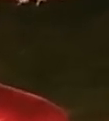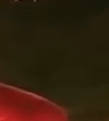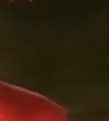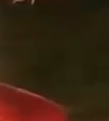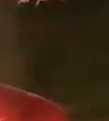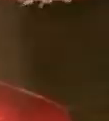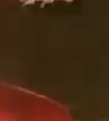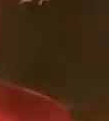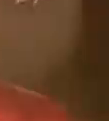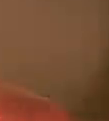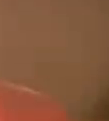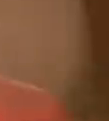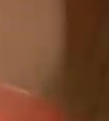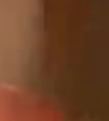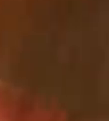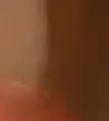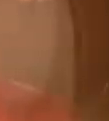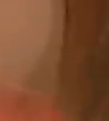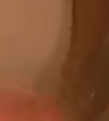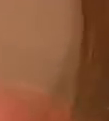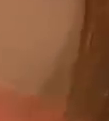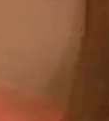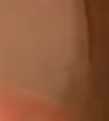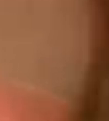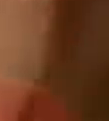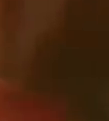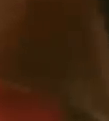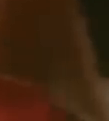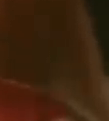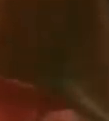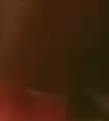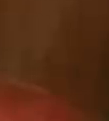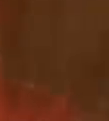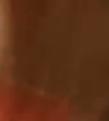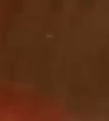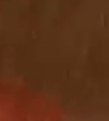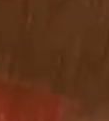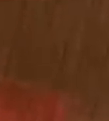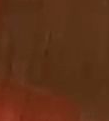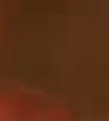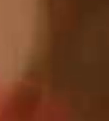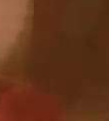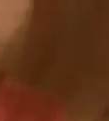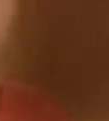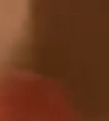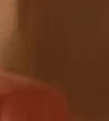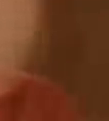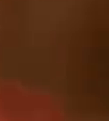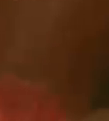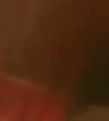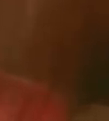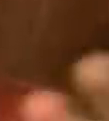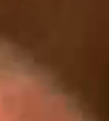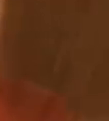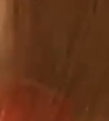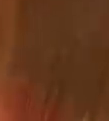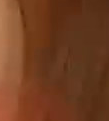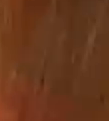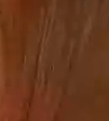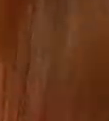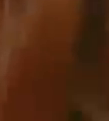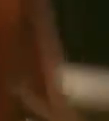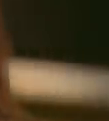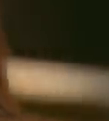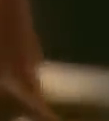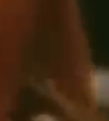de andar juntos, la conciencia colectiva, la alegría de andar juntos, se construye día a día,